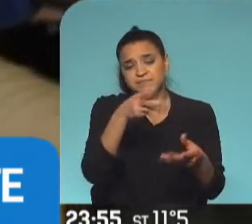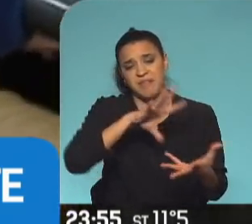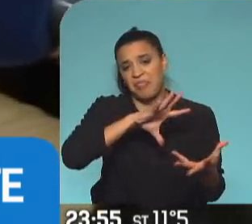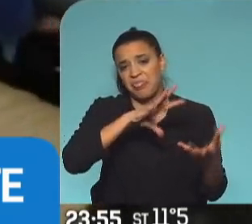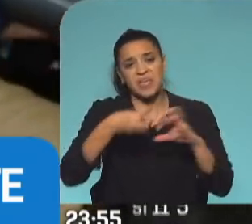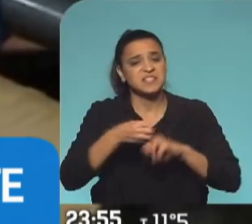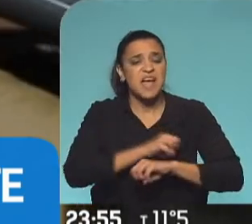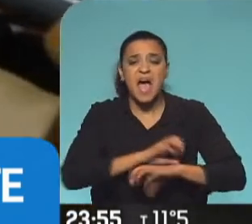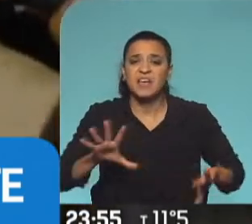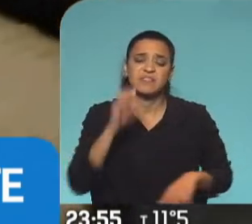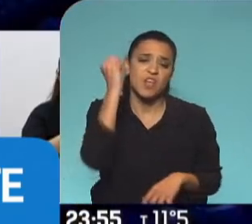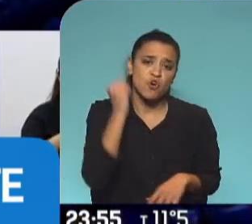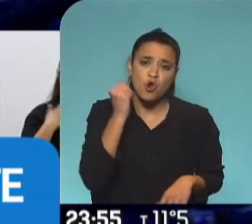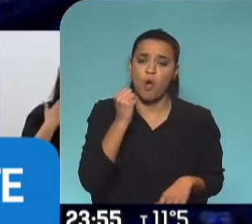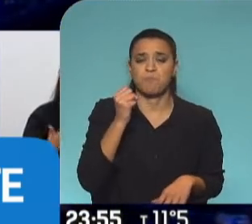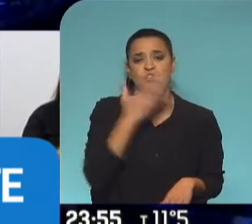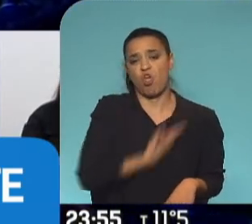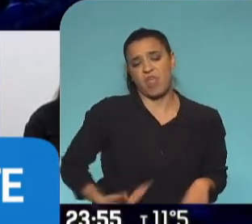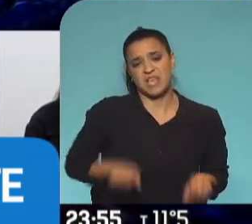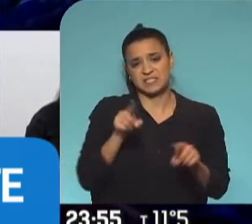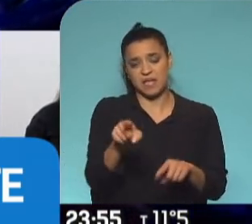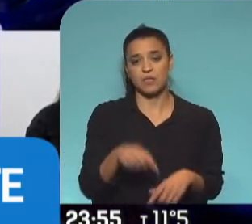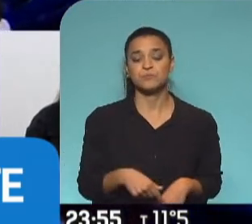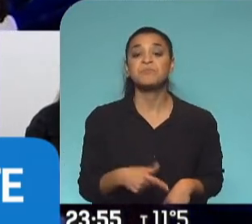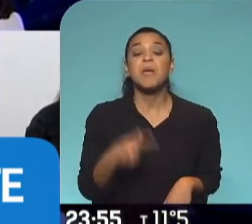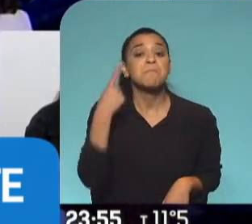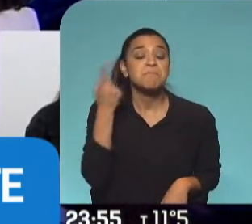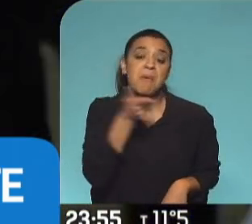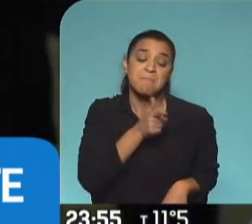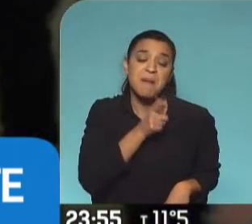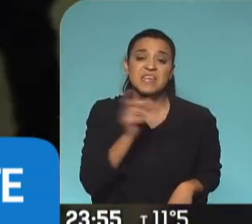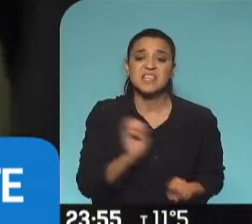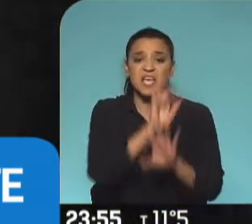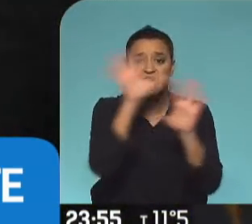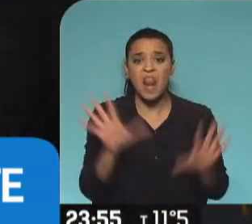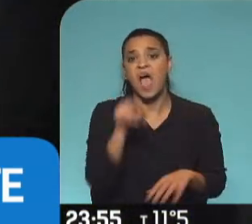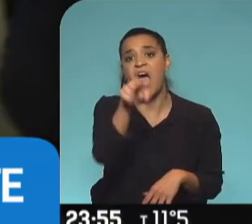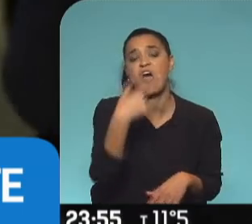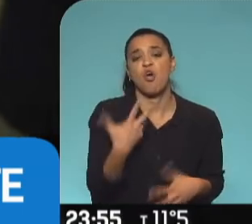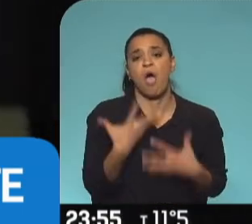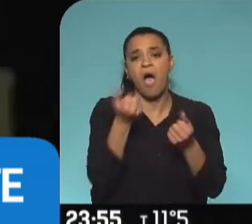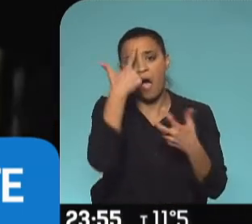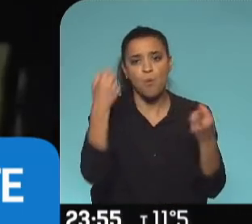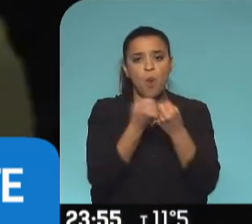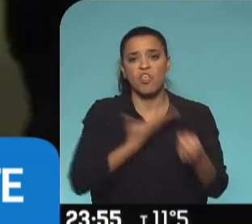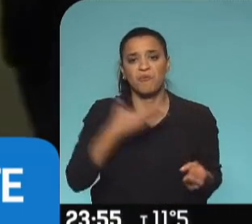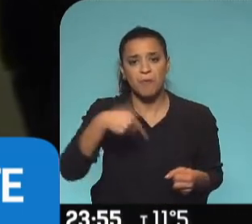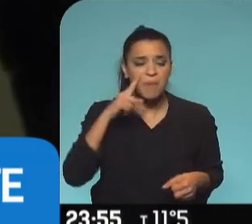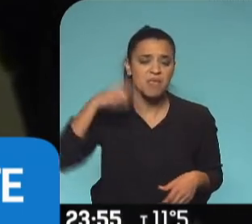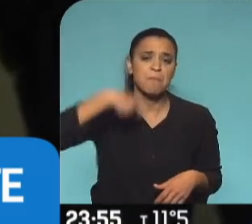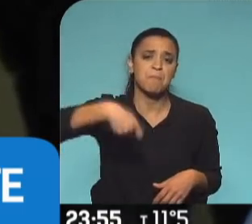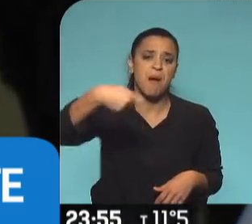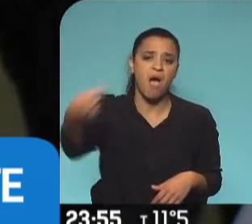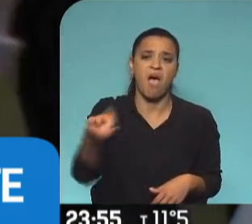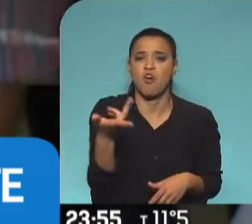desastre económico institucional que existe en la Argentina. Creo que quedó muy claro que hay 5 candidatos que defienden los acuerdos con el FMI y seguir pagando una deuda